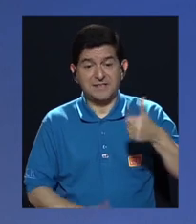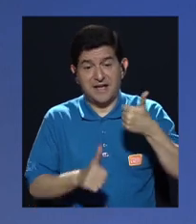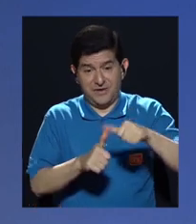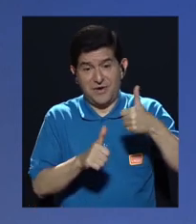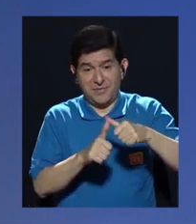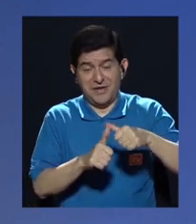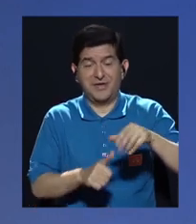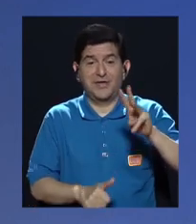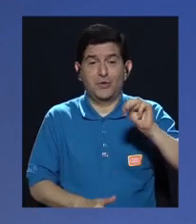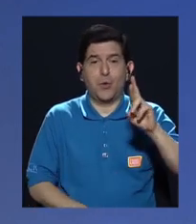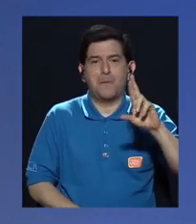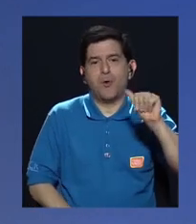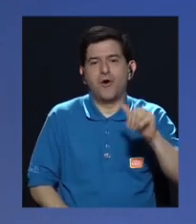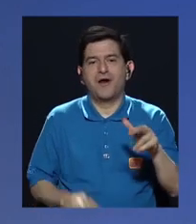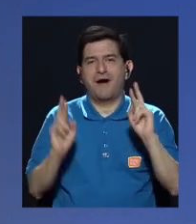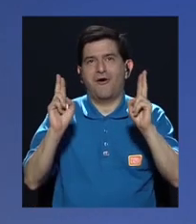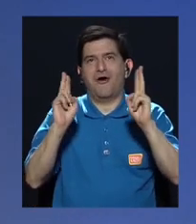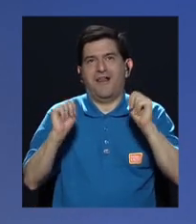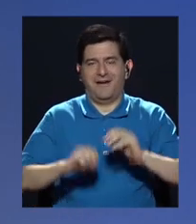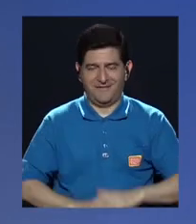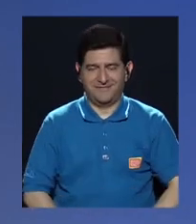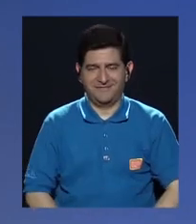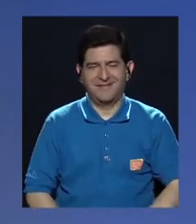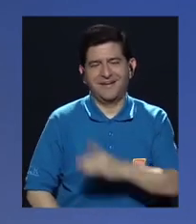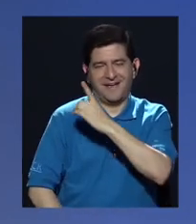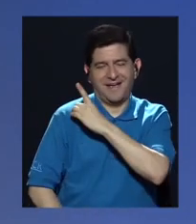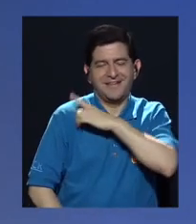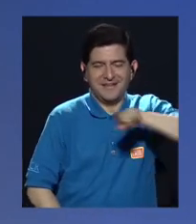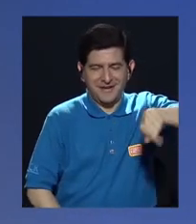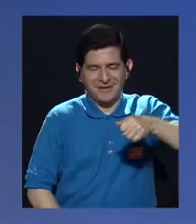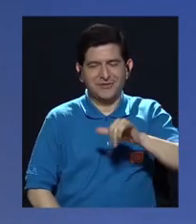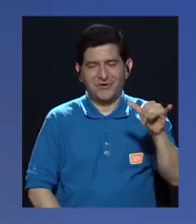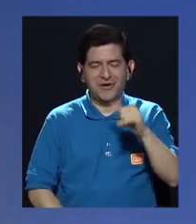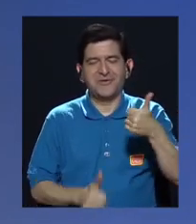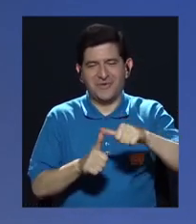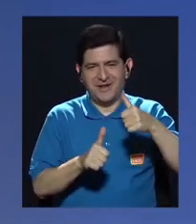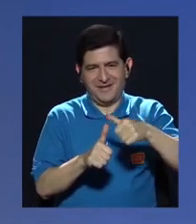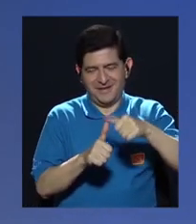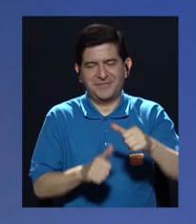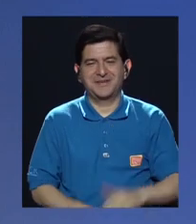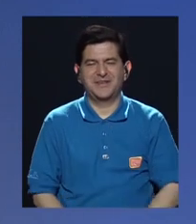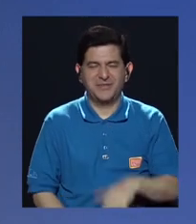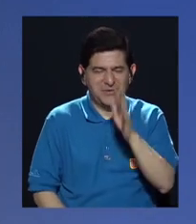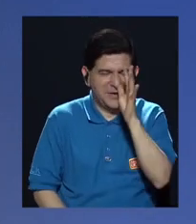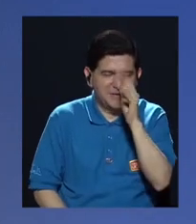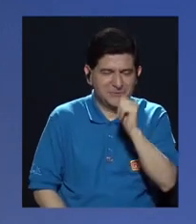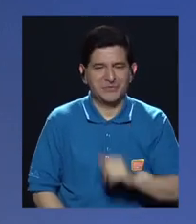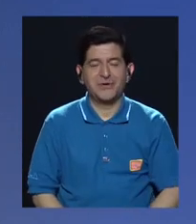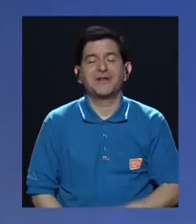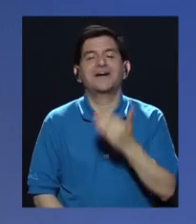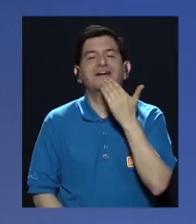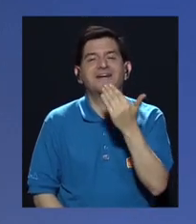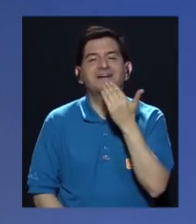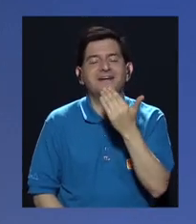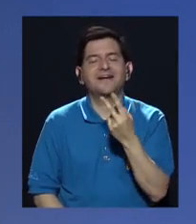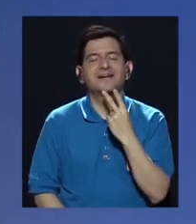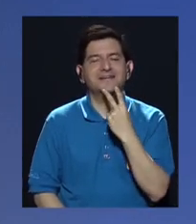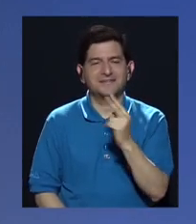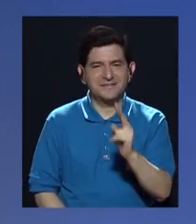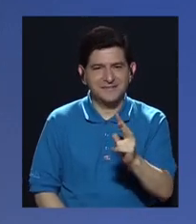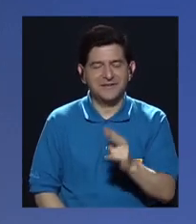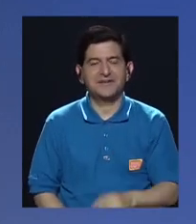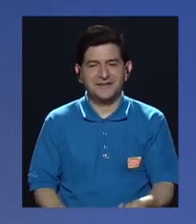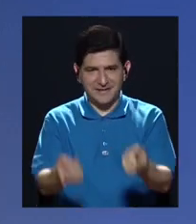apellido Mora, ojalá. Bueno, es que el director de este canal también es apellido Mora. Eso es mera broma. Así que muchas gracias por, de verdad,